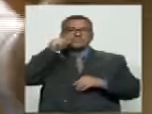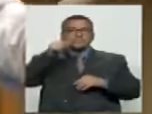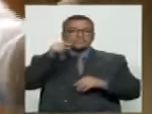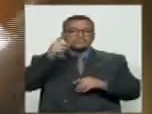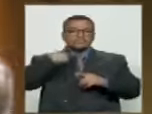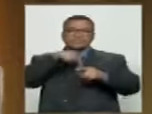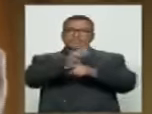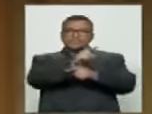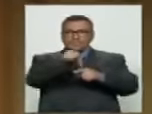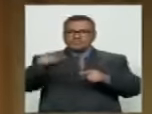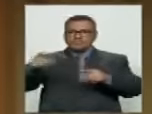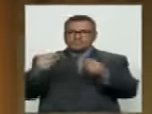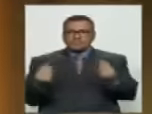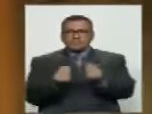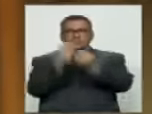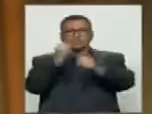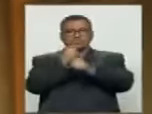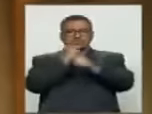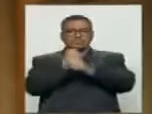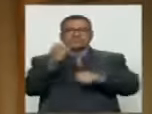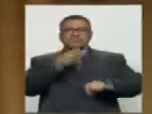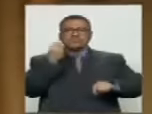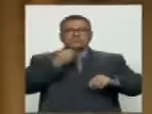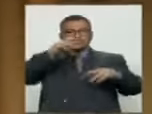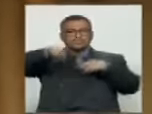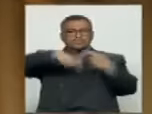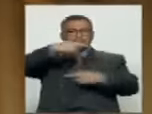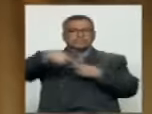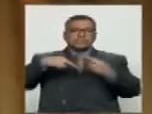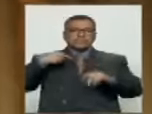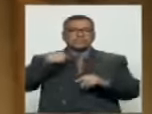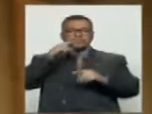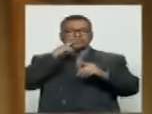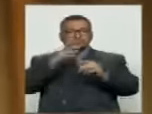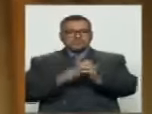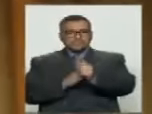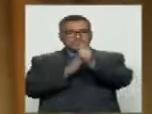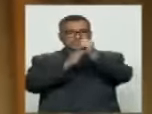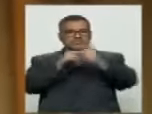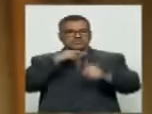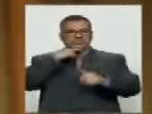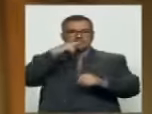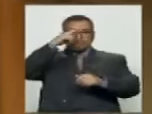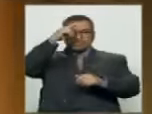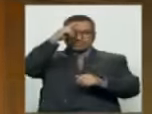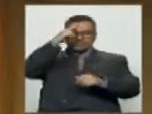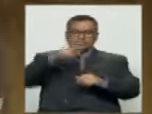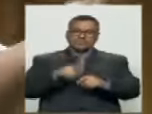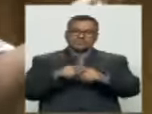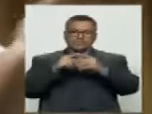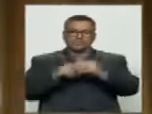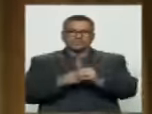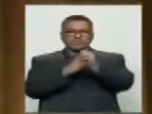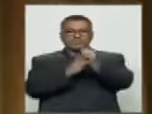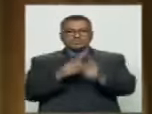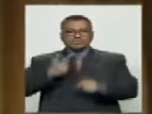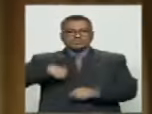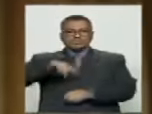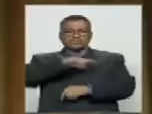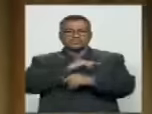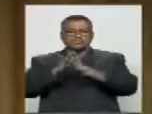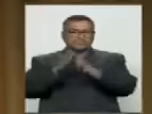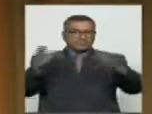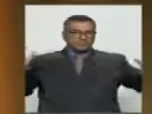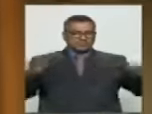para algunos de ustedes fue un compañero de trabajo, para la juventud revolucionaria, un padre, un guía, un hombre ejemplar. Y no es otro que nuestro